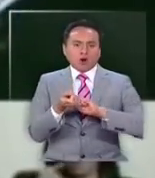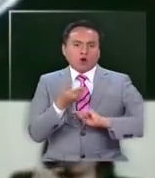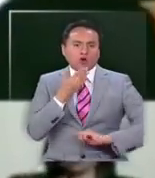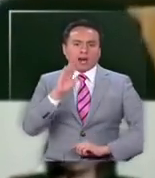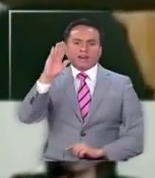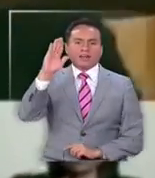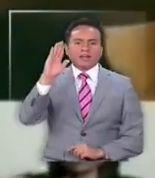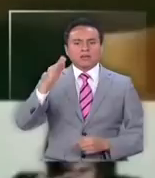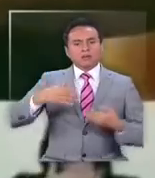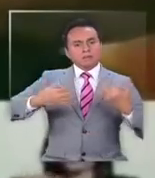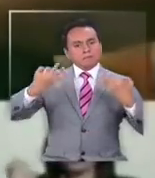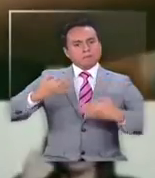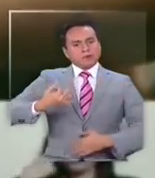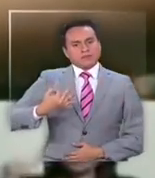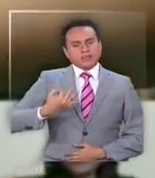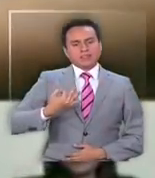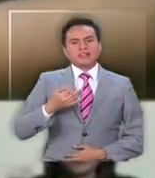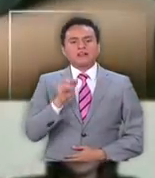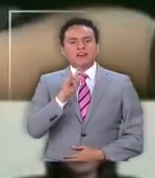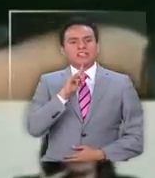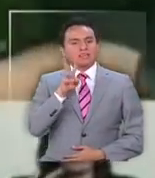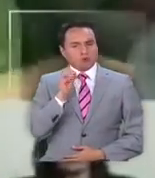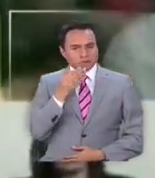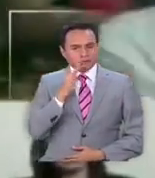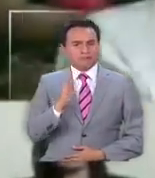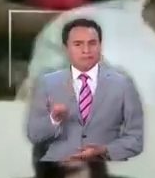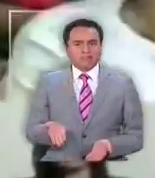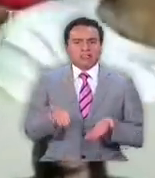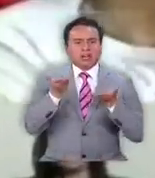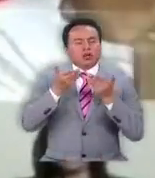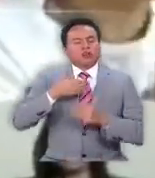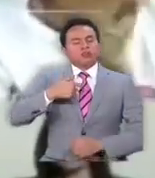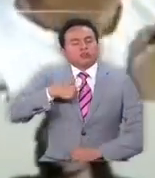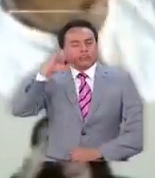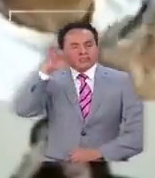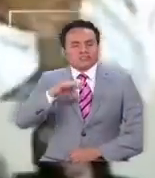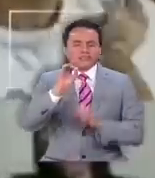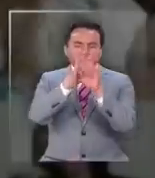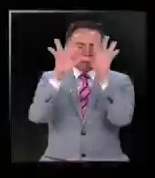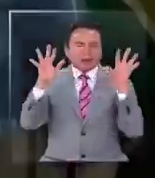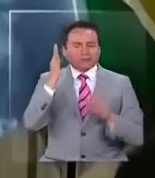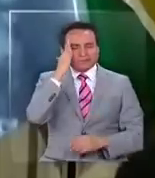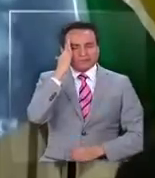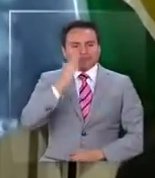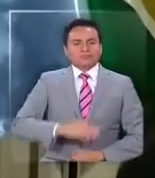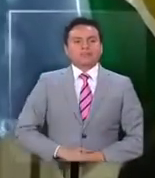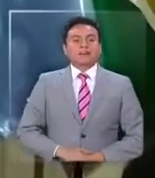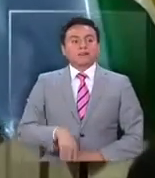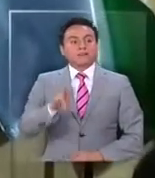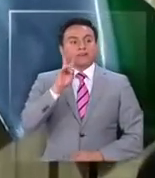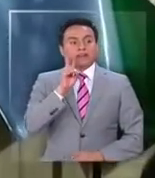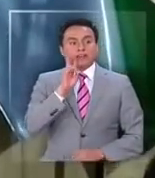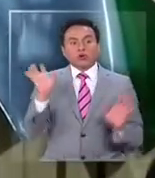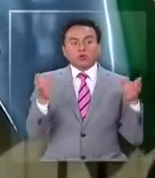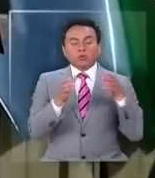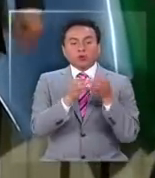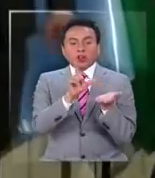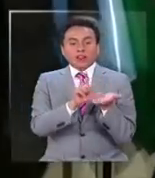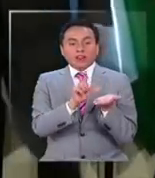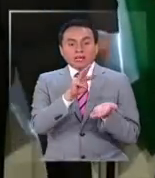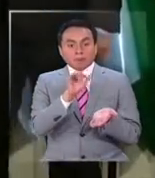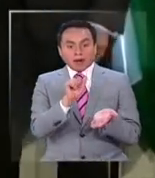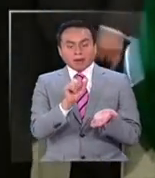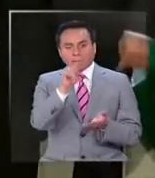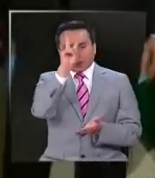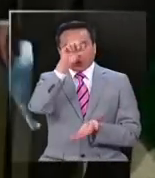mejorar, ser más eficiente, más efectivo. Yo lo sé, estoy claro en eso. Este viernes el Grupo de Lima se reunió en la